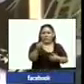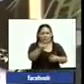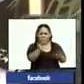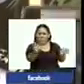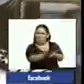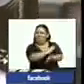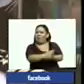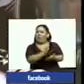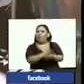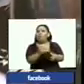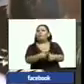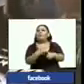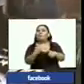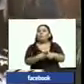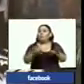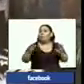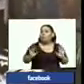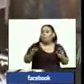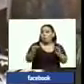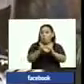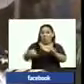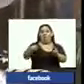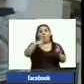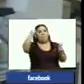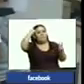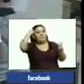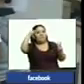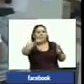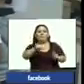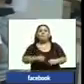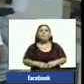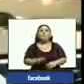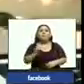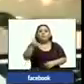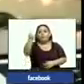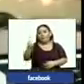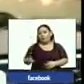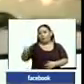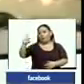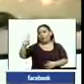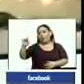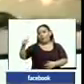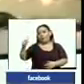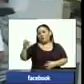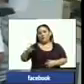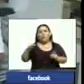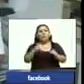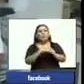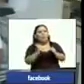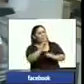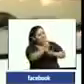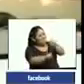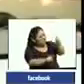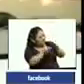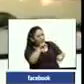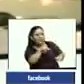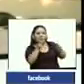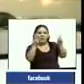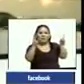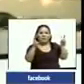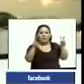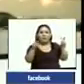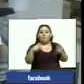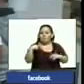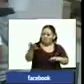esas cosas, hubieran quedado como que son delincuentes. Al fiscal general de la República también se le preguntó sobre el caso e hizo